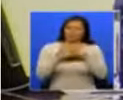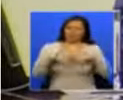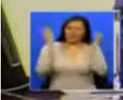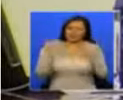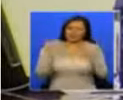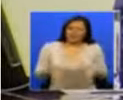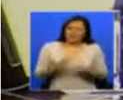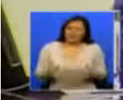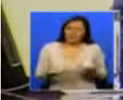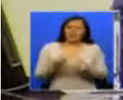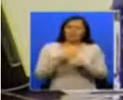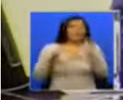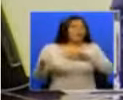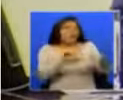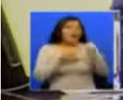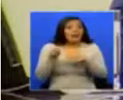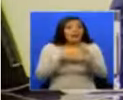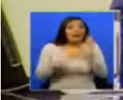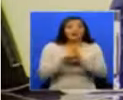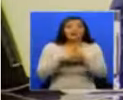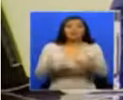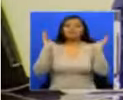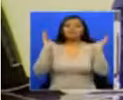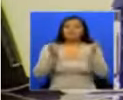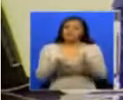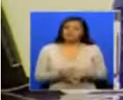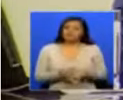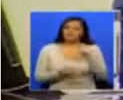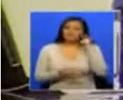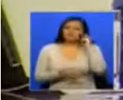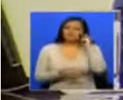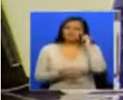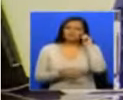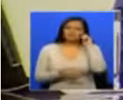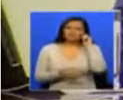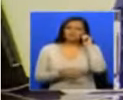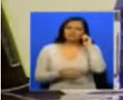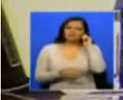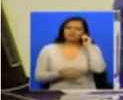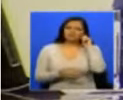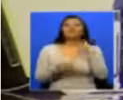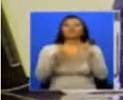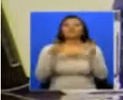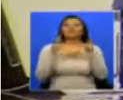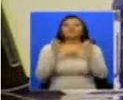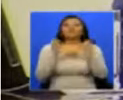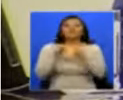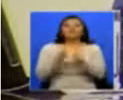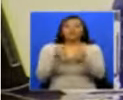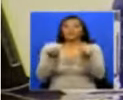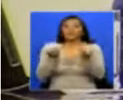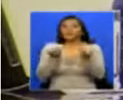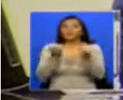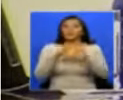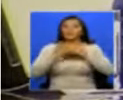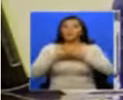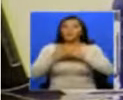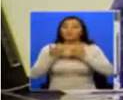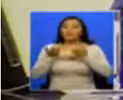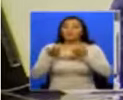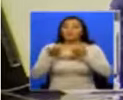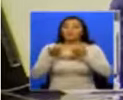cosa. Y incluso pueden subir sustancialmente esos créditos de contingencia. En